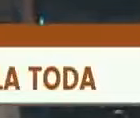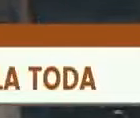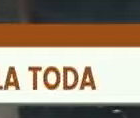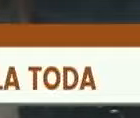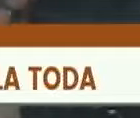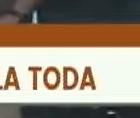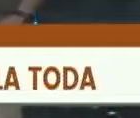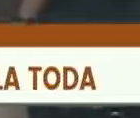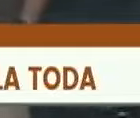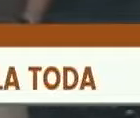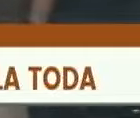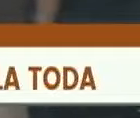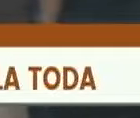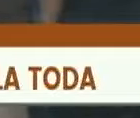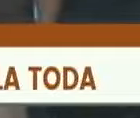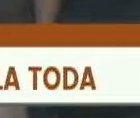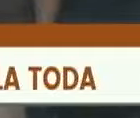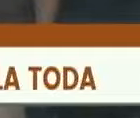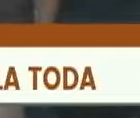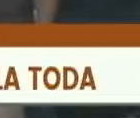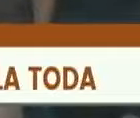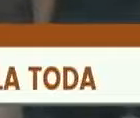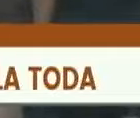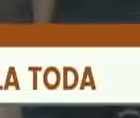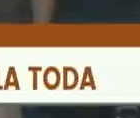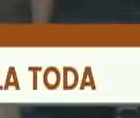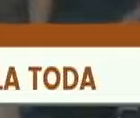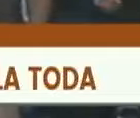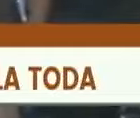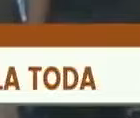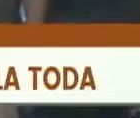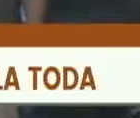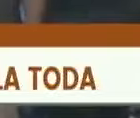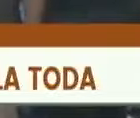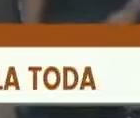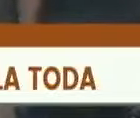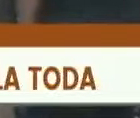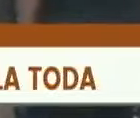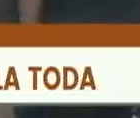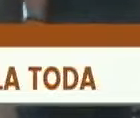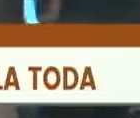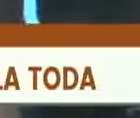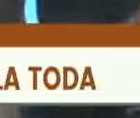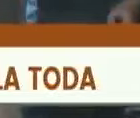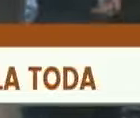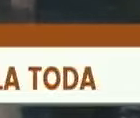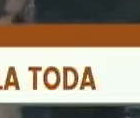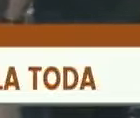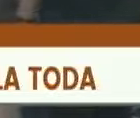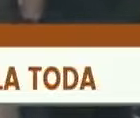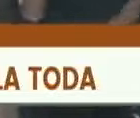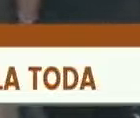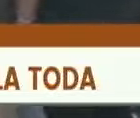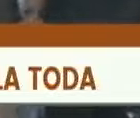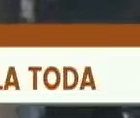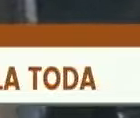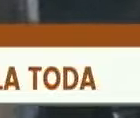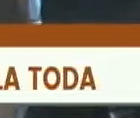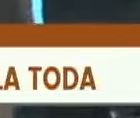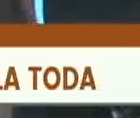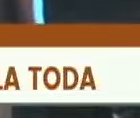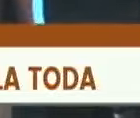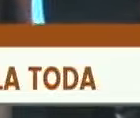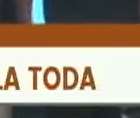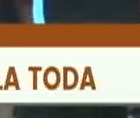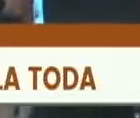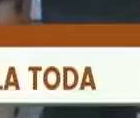pies levanta bandera. Le abrimos las puertas al mundo, pa' acá viene todo el que quiera. La historia es testigo que